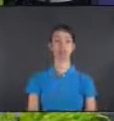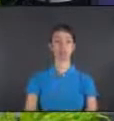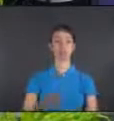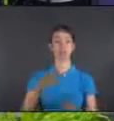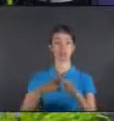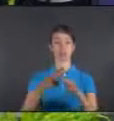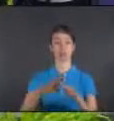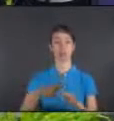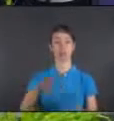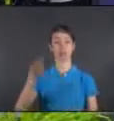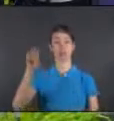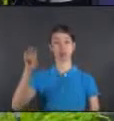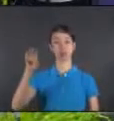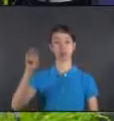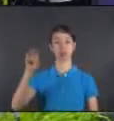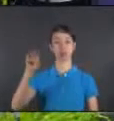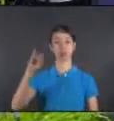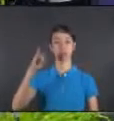un ejemplo, hombre.